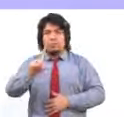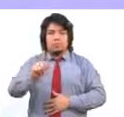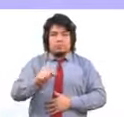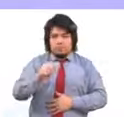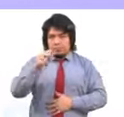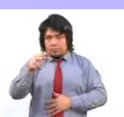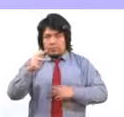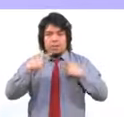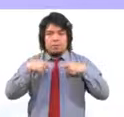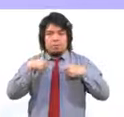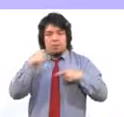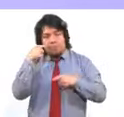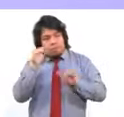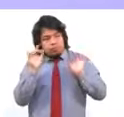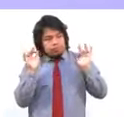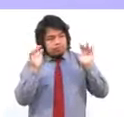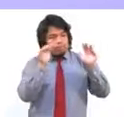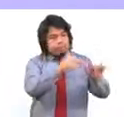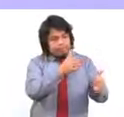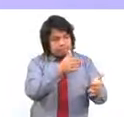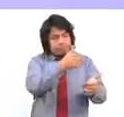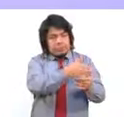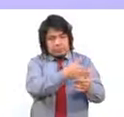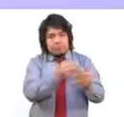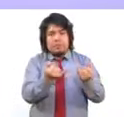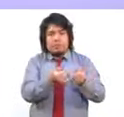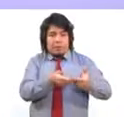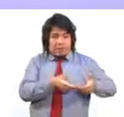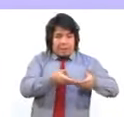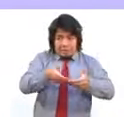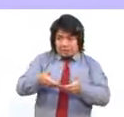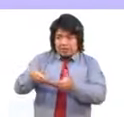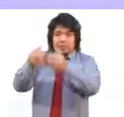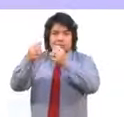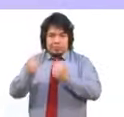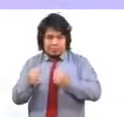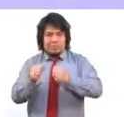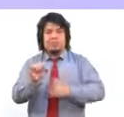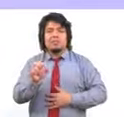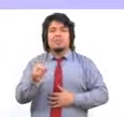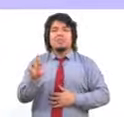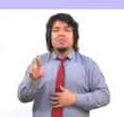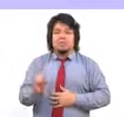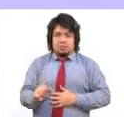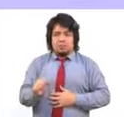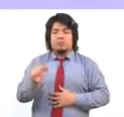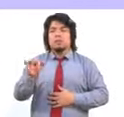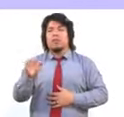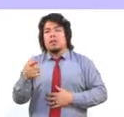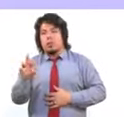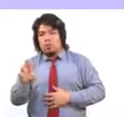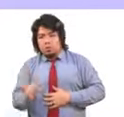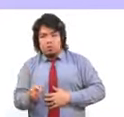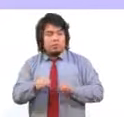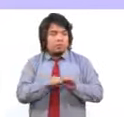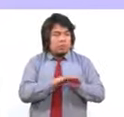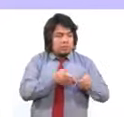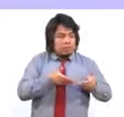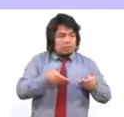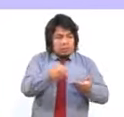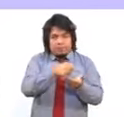240.378 personas. Los senderos seguros, que son las acciones en materia de recuperación del espacio público